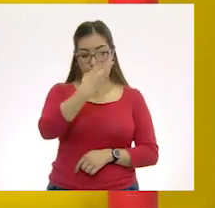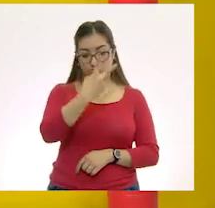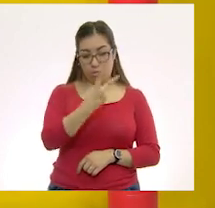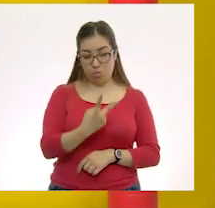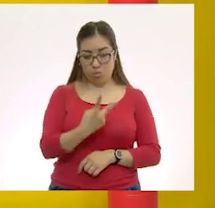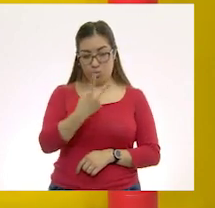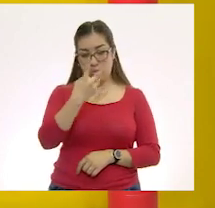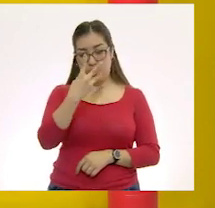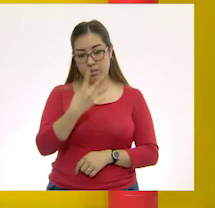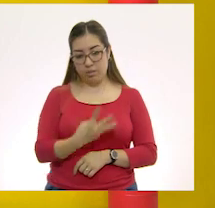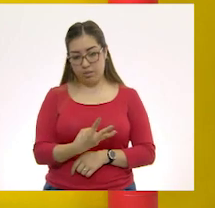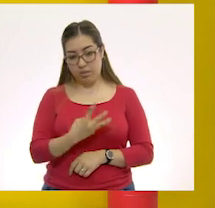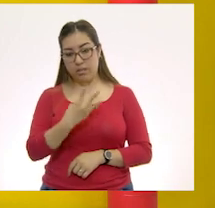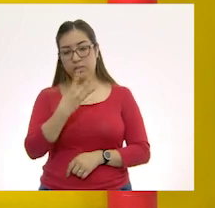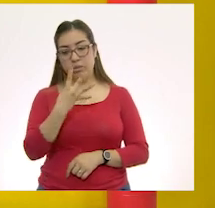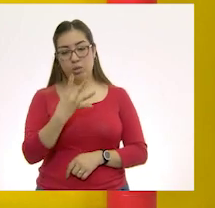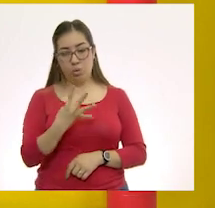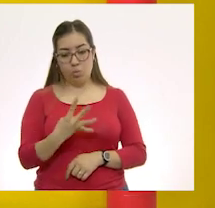2